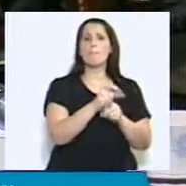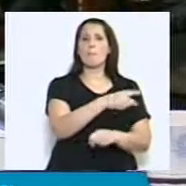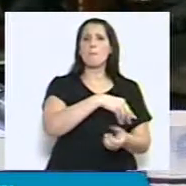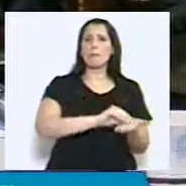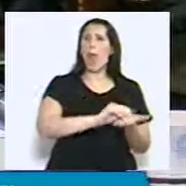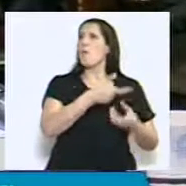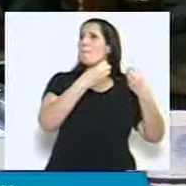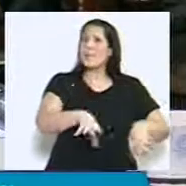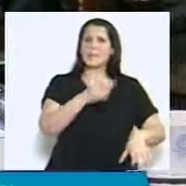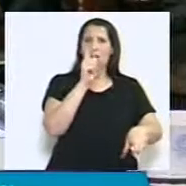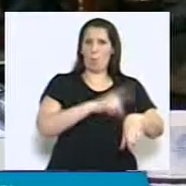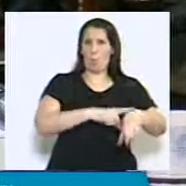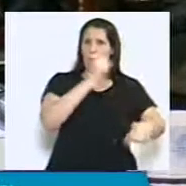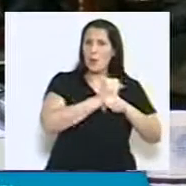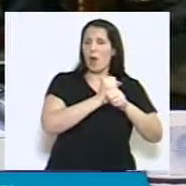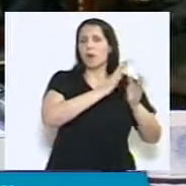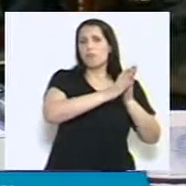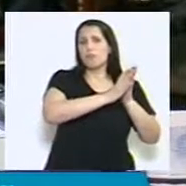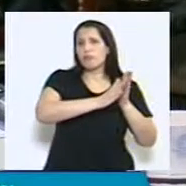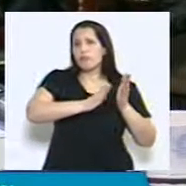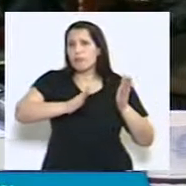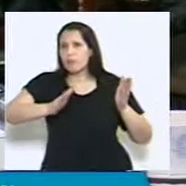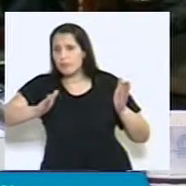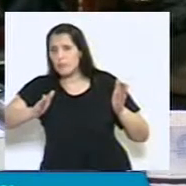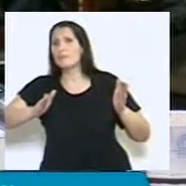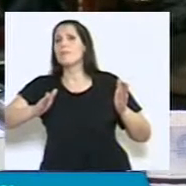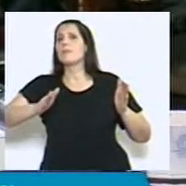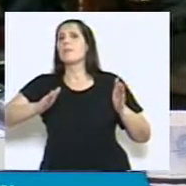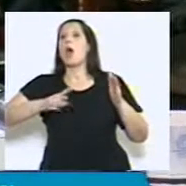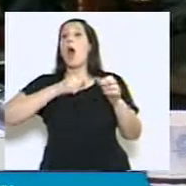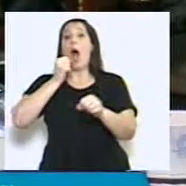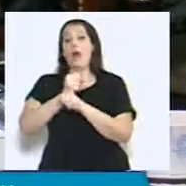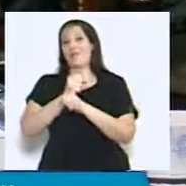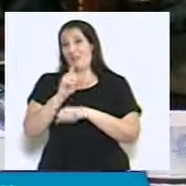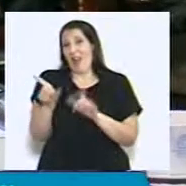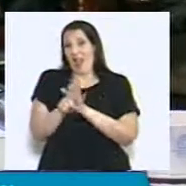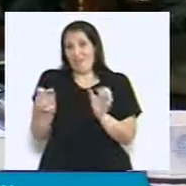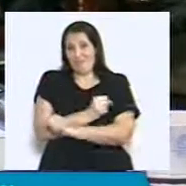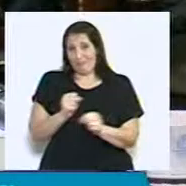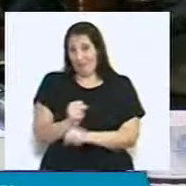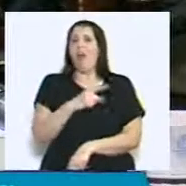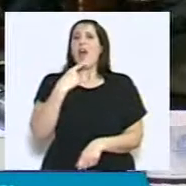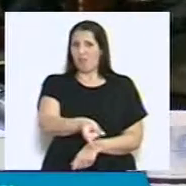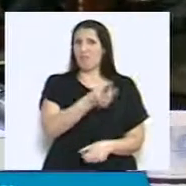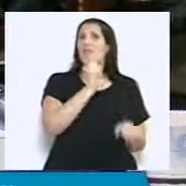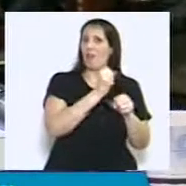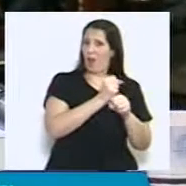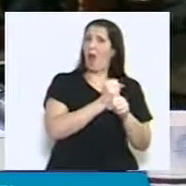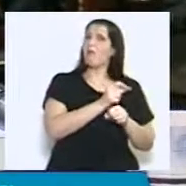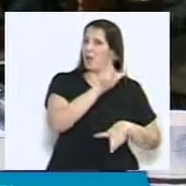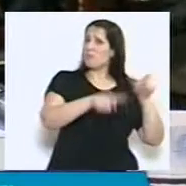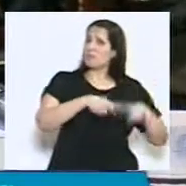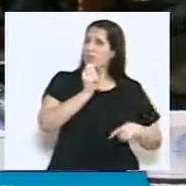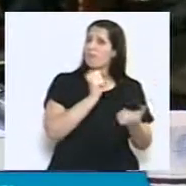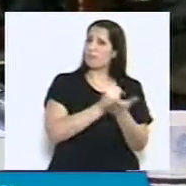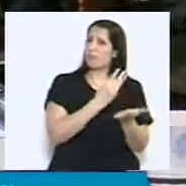sus actividades hasta la fecha de aplicación de la presente desempeñen funciones en los servicios indicados en el artículo